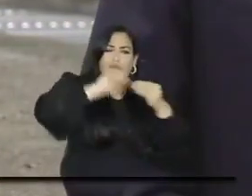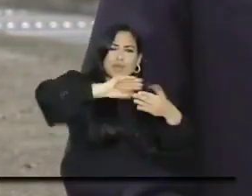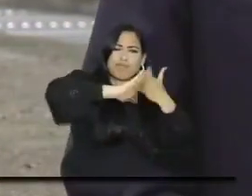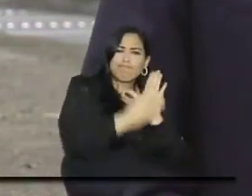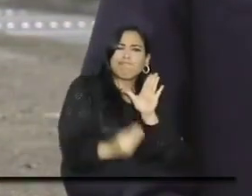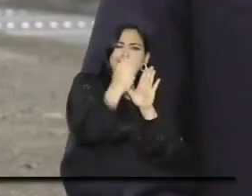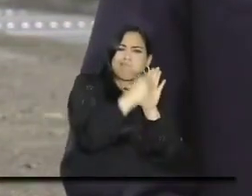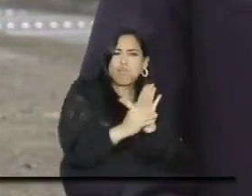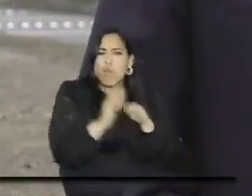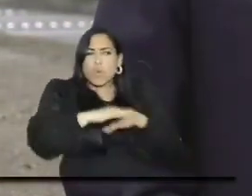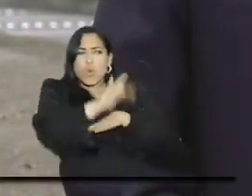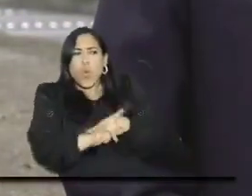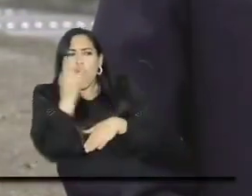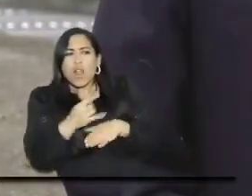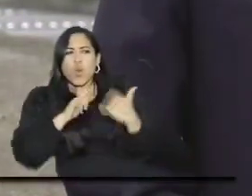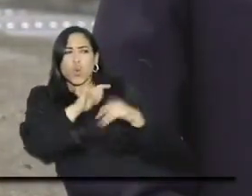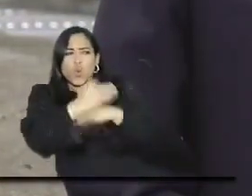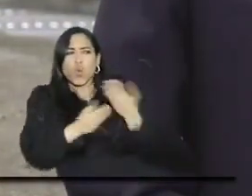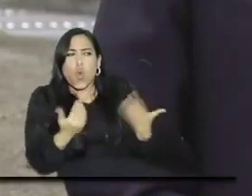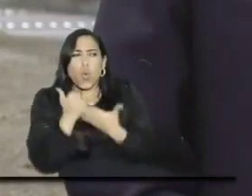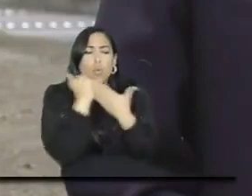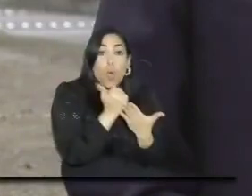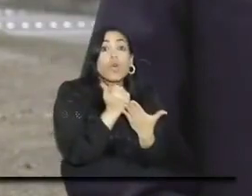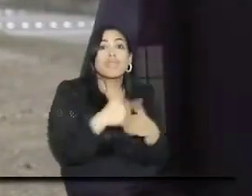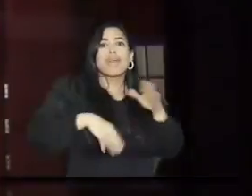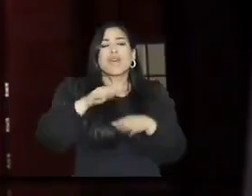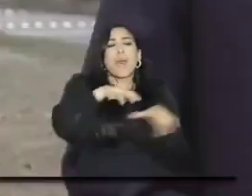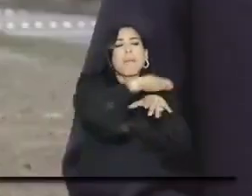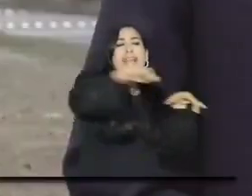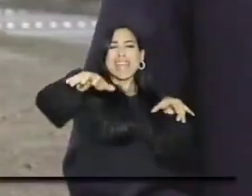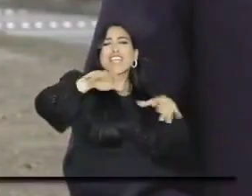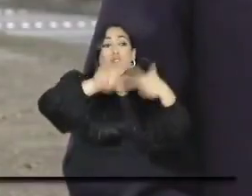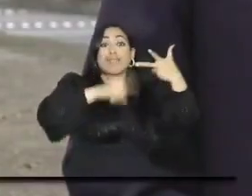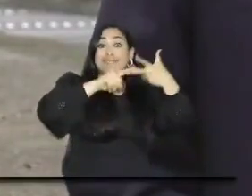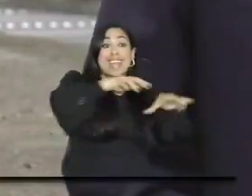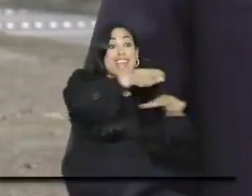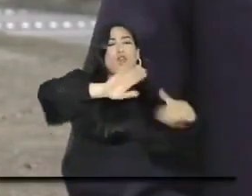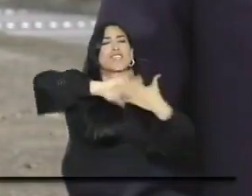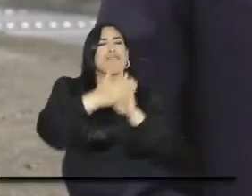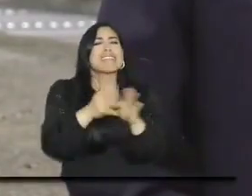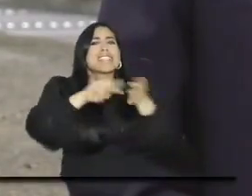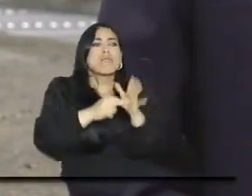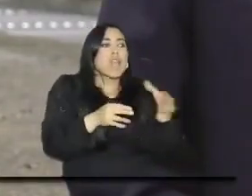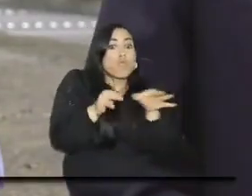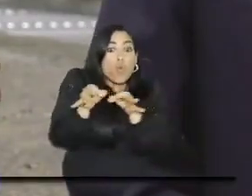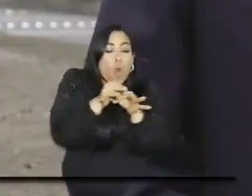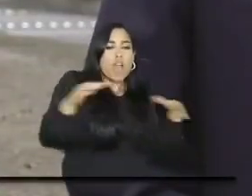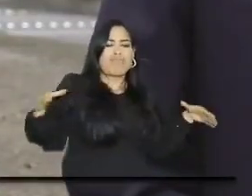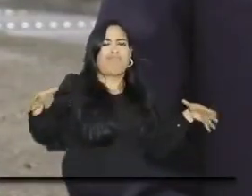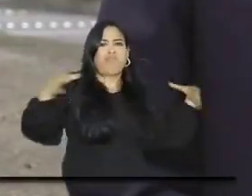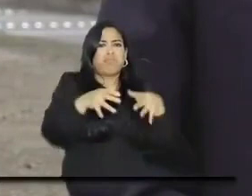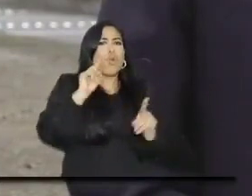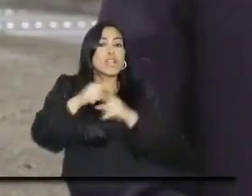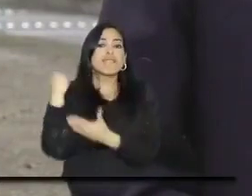para implementar los acuerdos y superar las causas estructurales del conflicto armado. Y se crean las regiones paz como tercer componente para